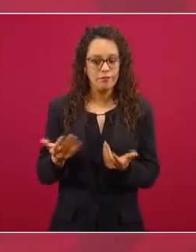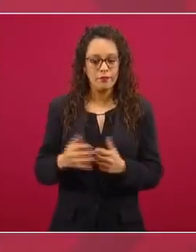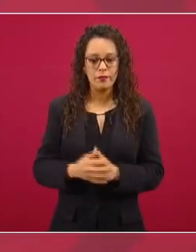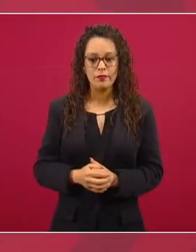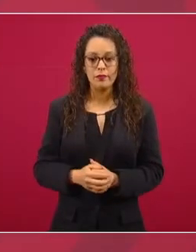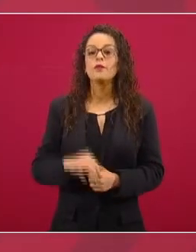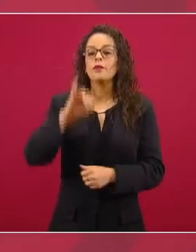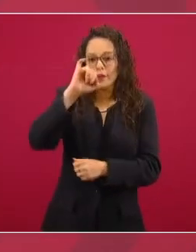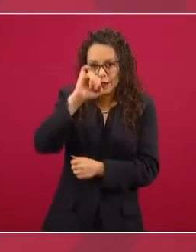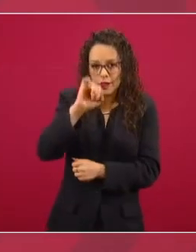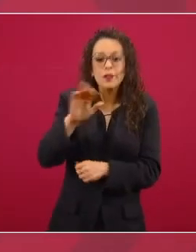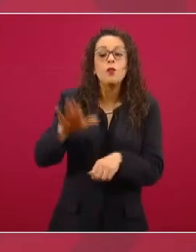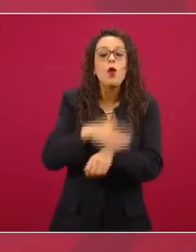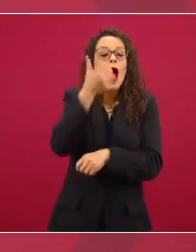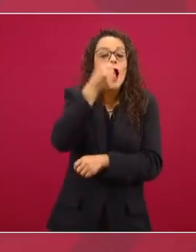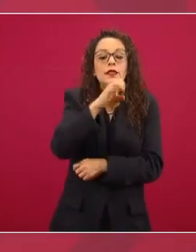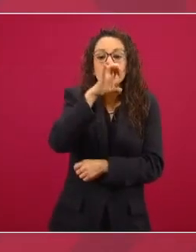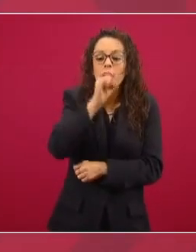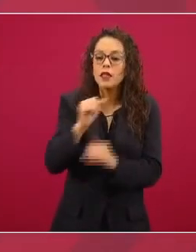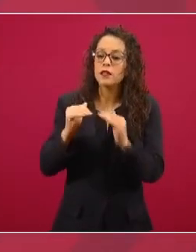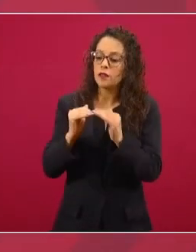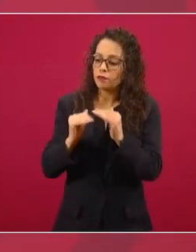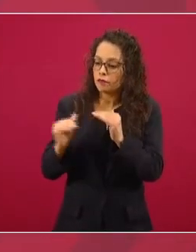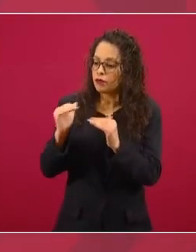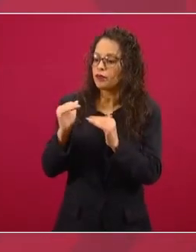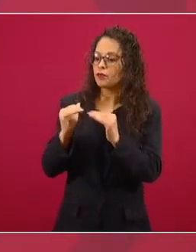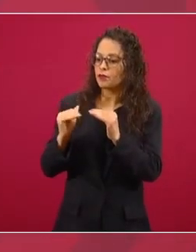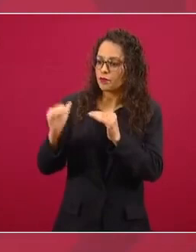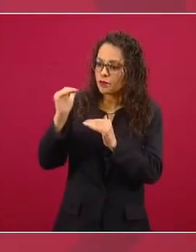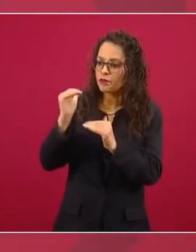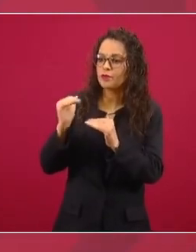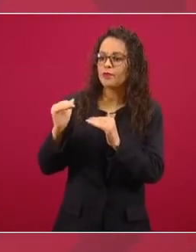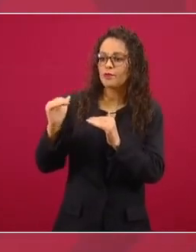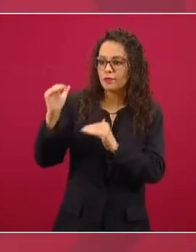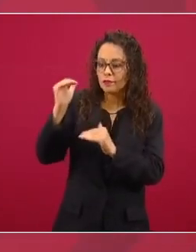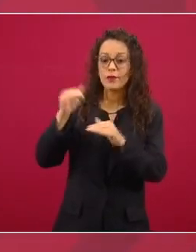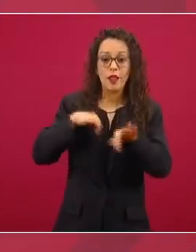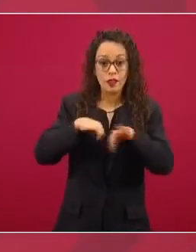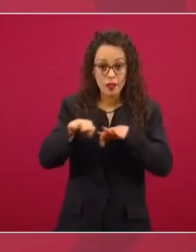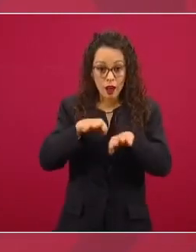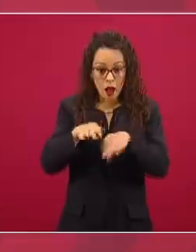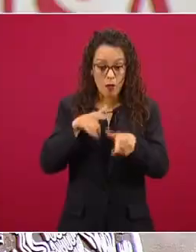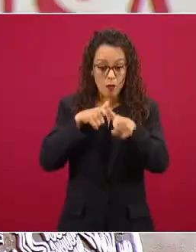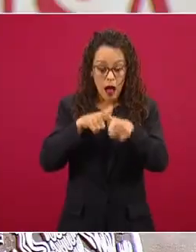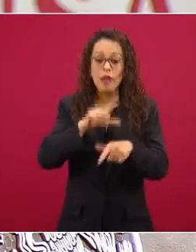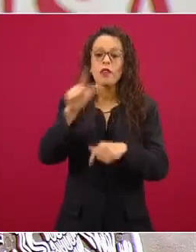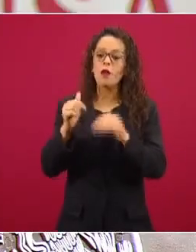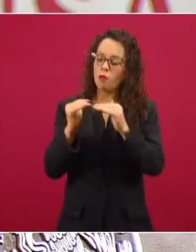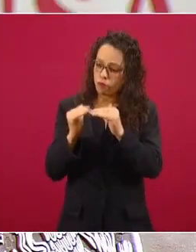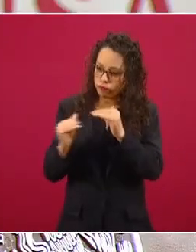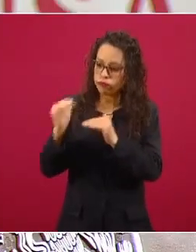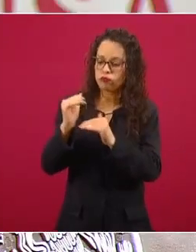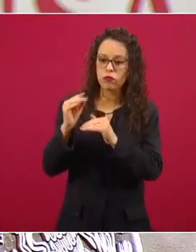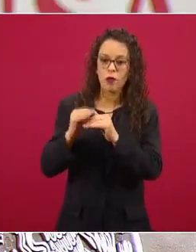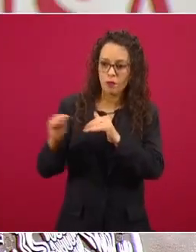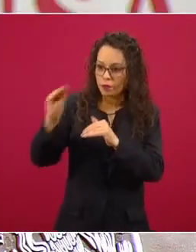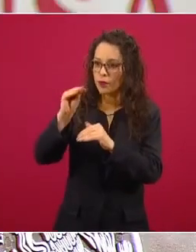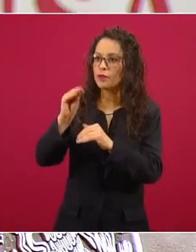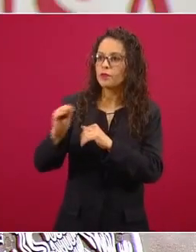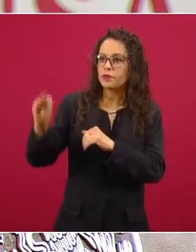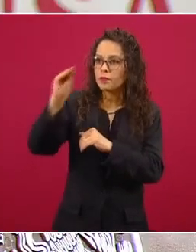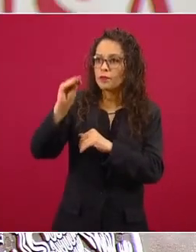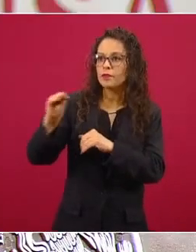así son los ascensos. Les decía yo de que pues apenas